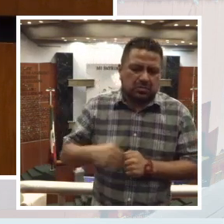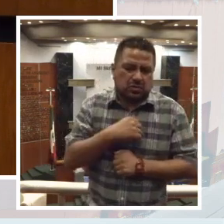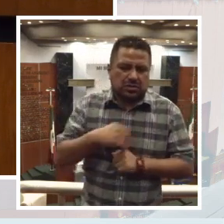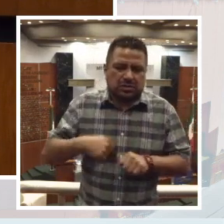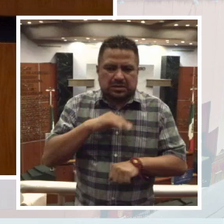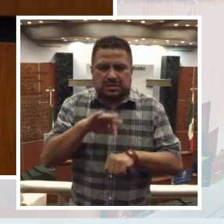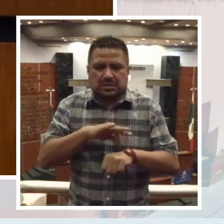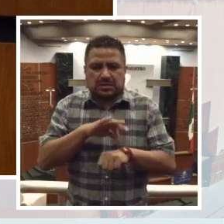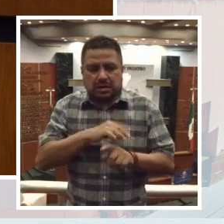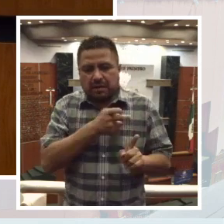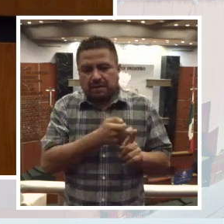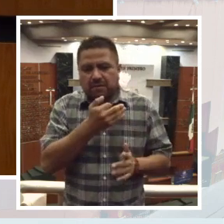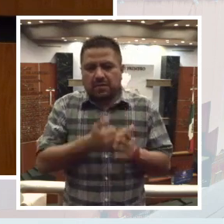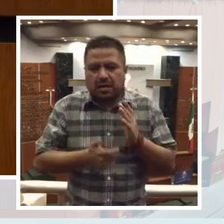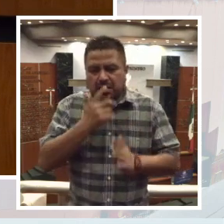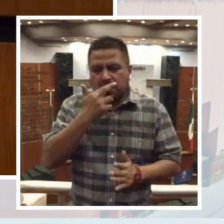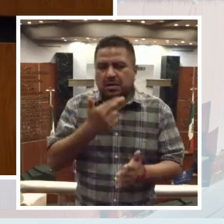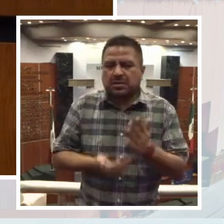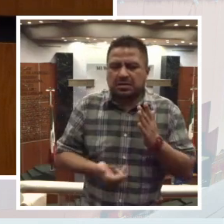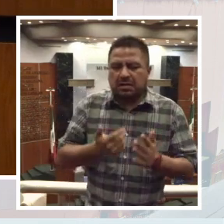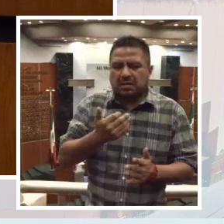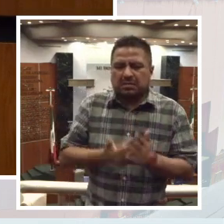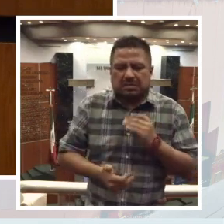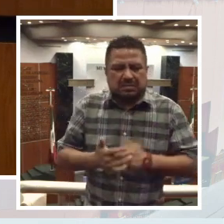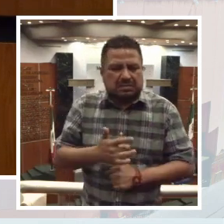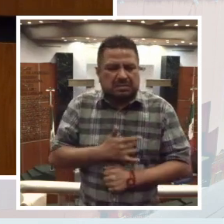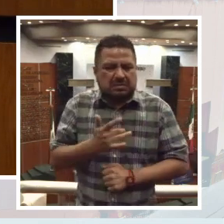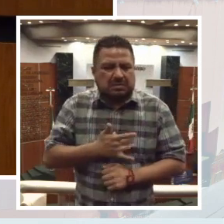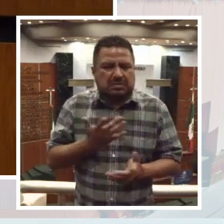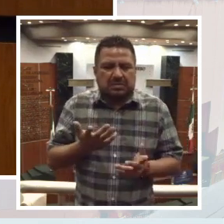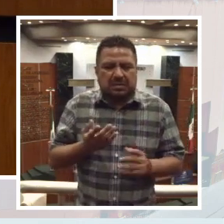son ir ables y malintencionadas